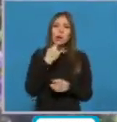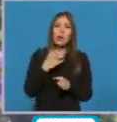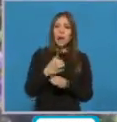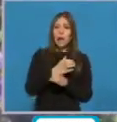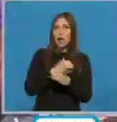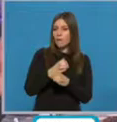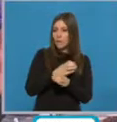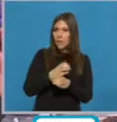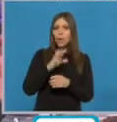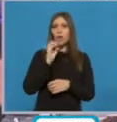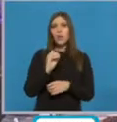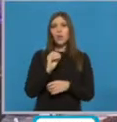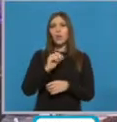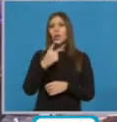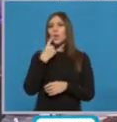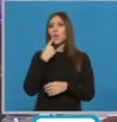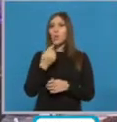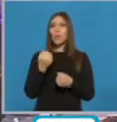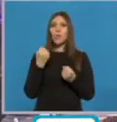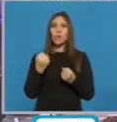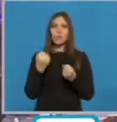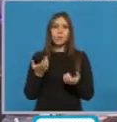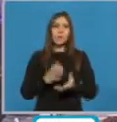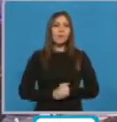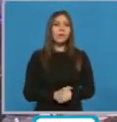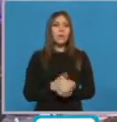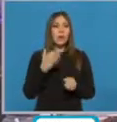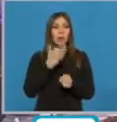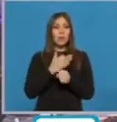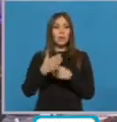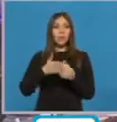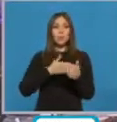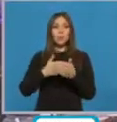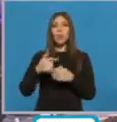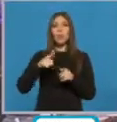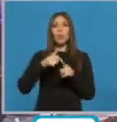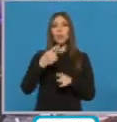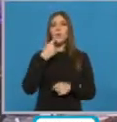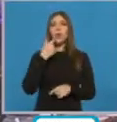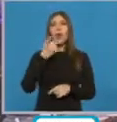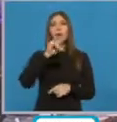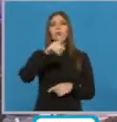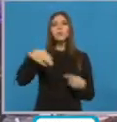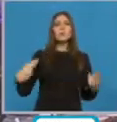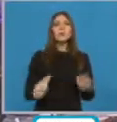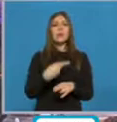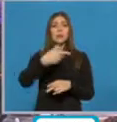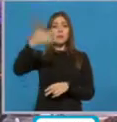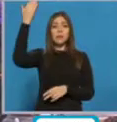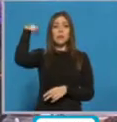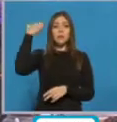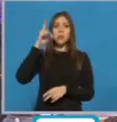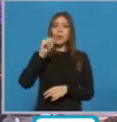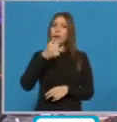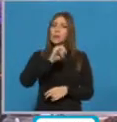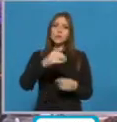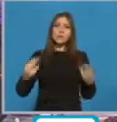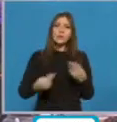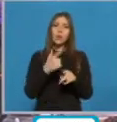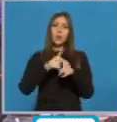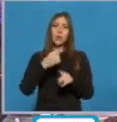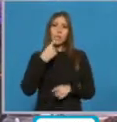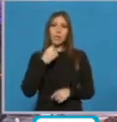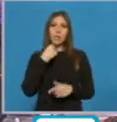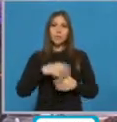rojo maravilloso. El rojo viene con todo. Exactamente. No, yo así rojo. nací. Yo así nací. A mí no me da, no me lo A mí no pinto. me debe, yo nací con este color. Tengo